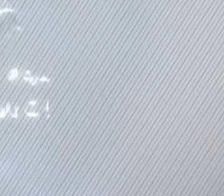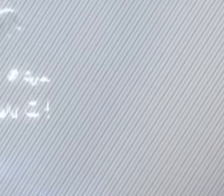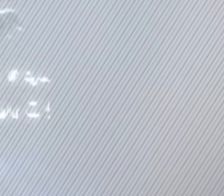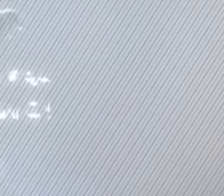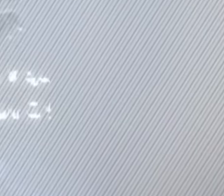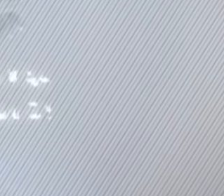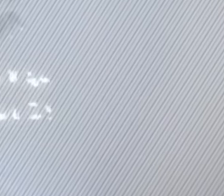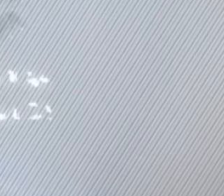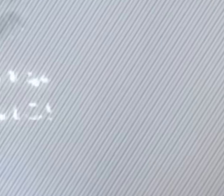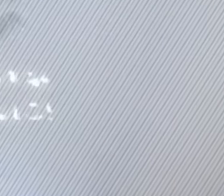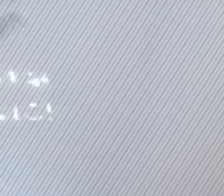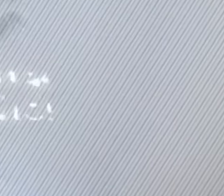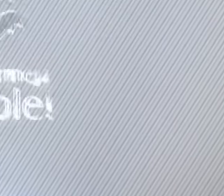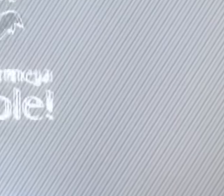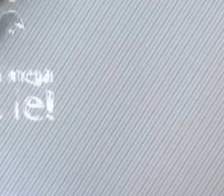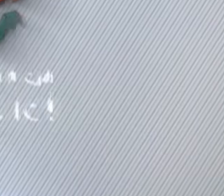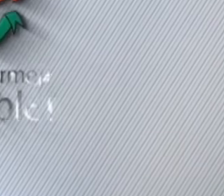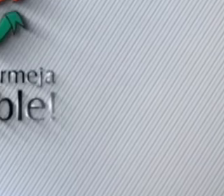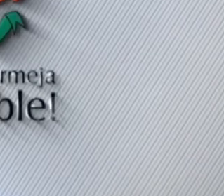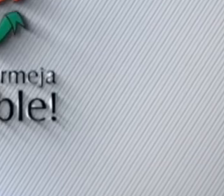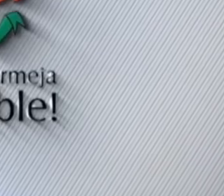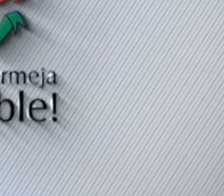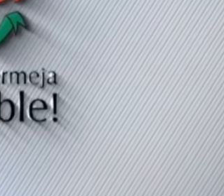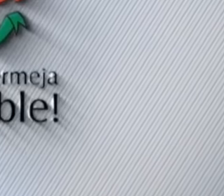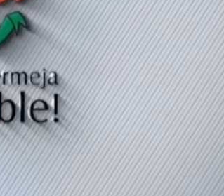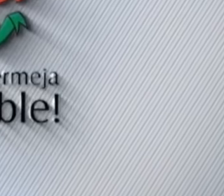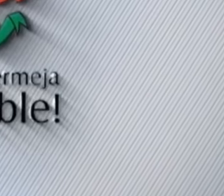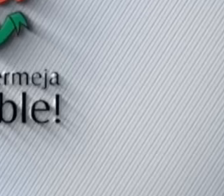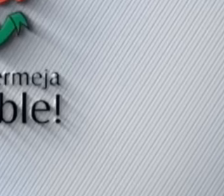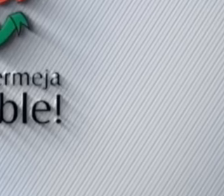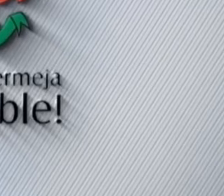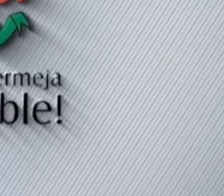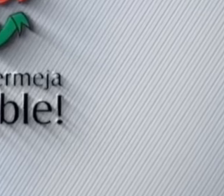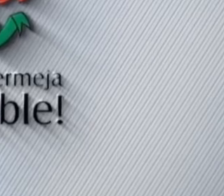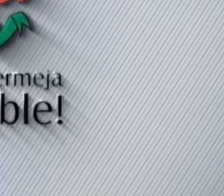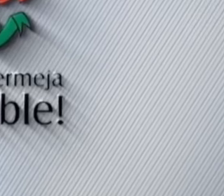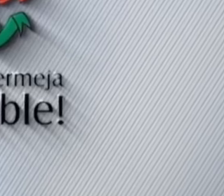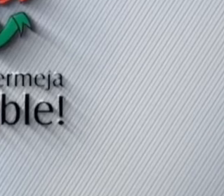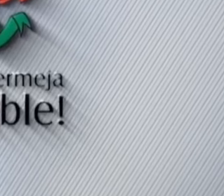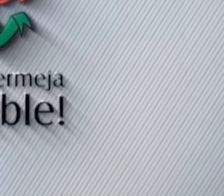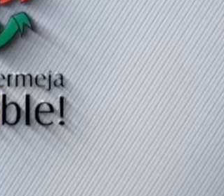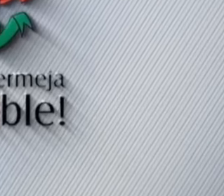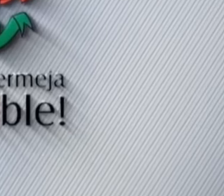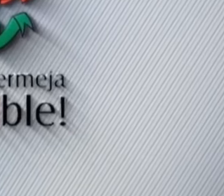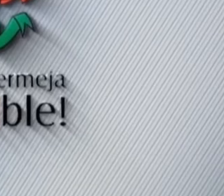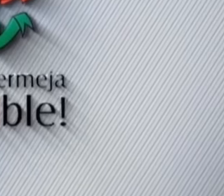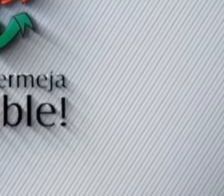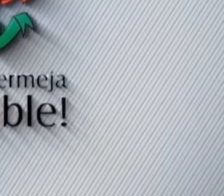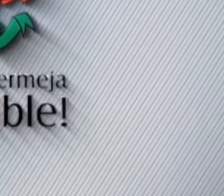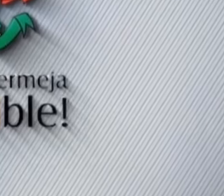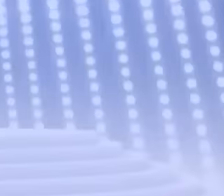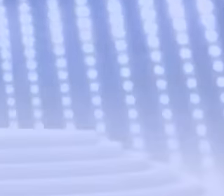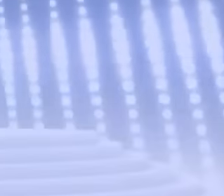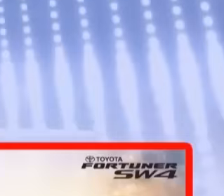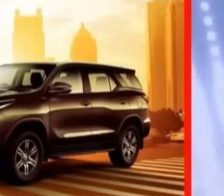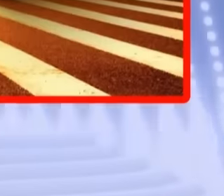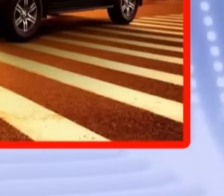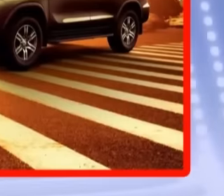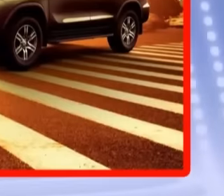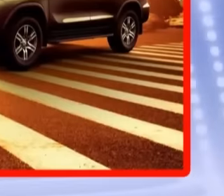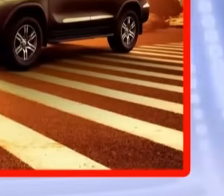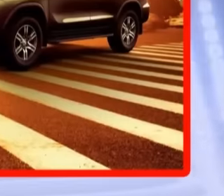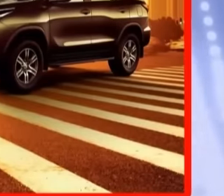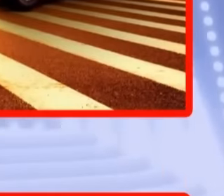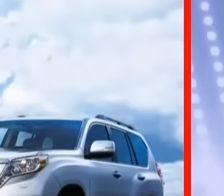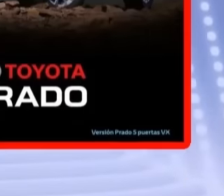Una campaña adelantada por la Administración Municipal desde la Inspección de Tránsito y Transporte de Barranca Bermeja. En